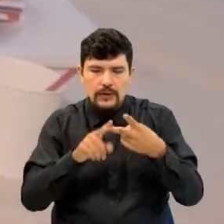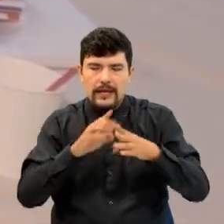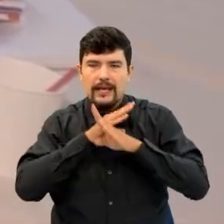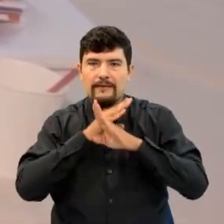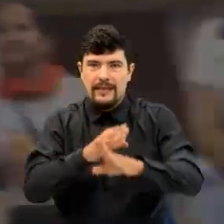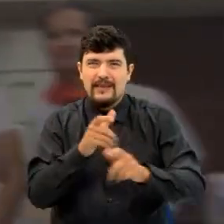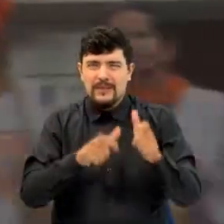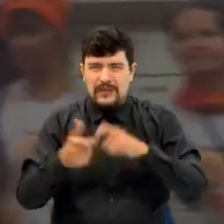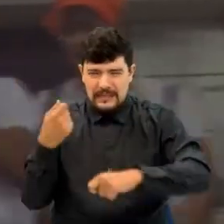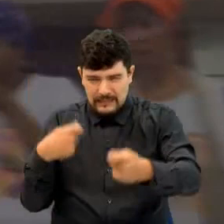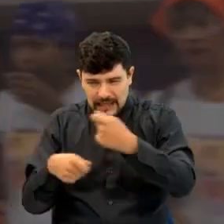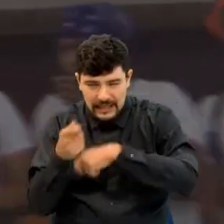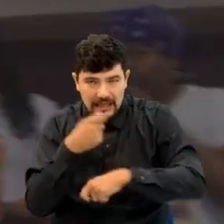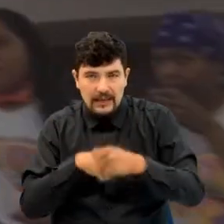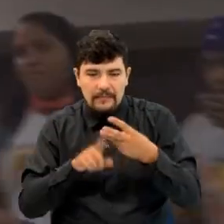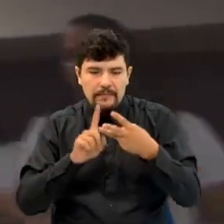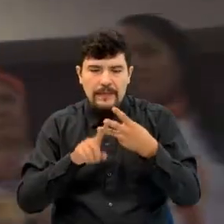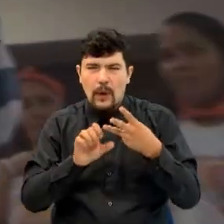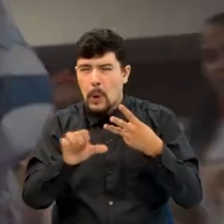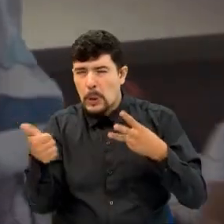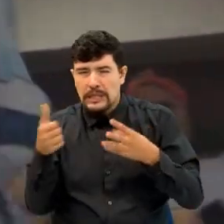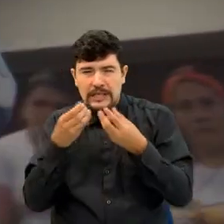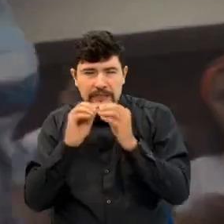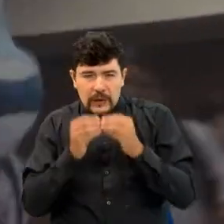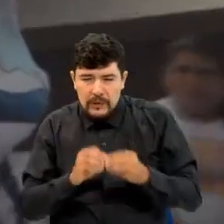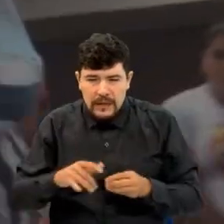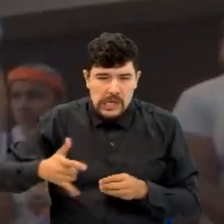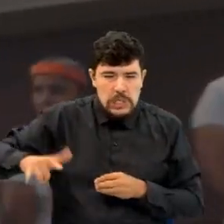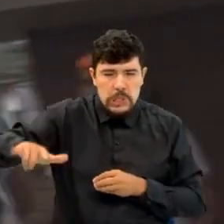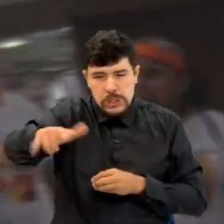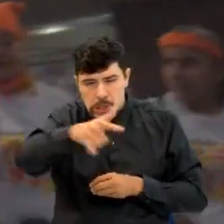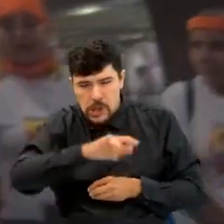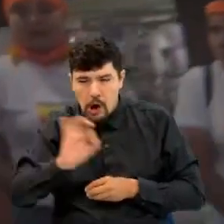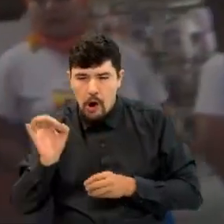de la trata de personas y otras formas de explotación y violencia de género.